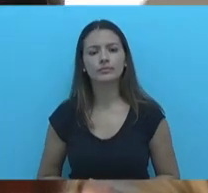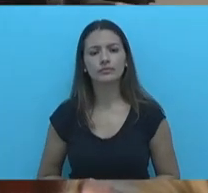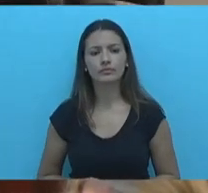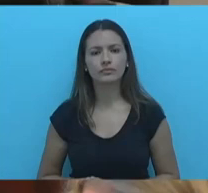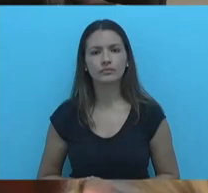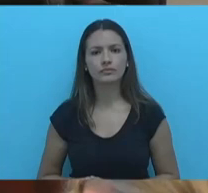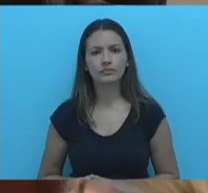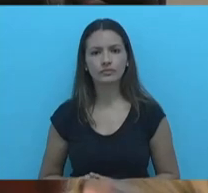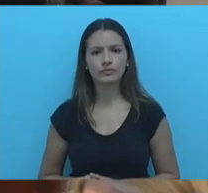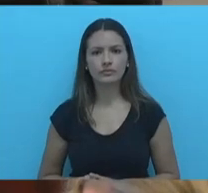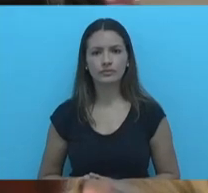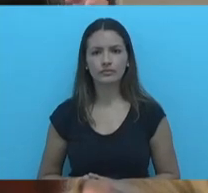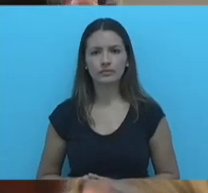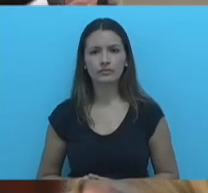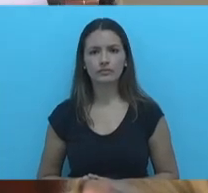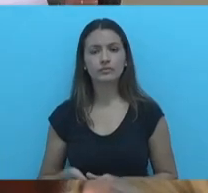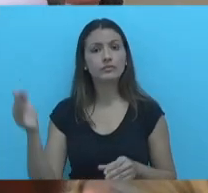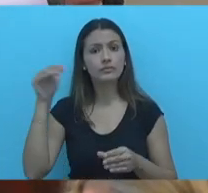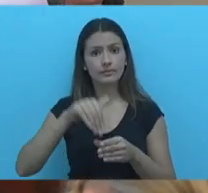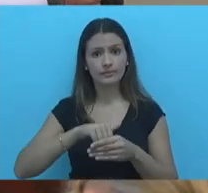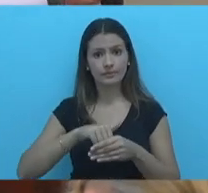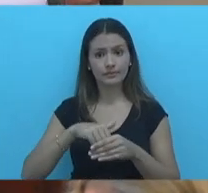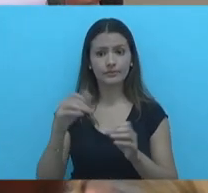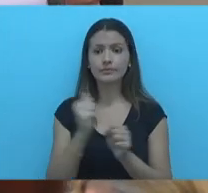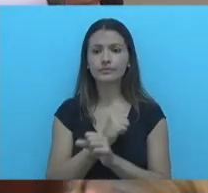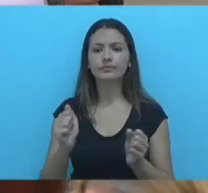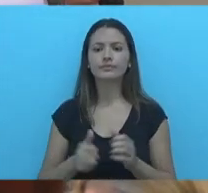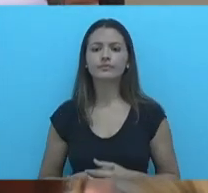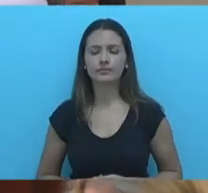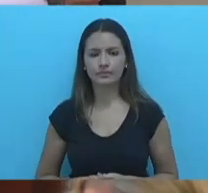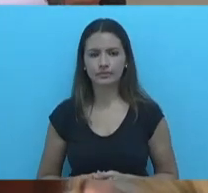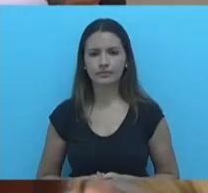votación el tratamiento sobre tablas, aprobado. A votación el proyecto, aprobado.